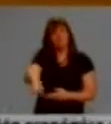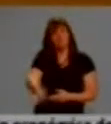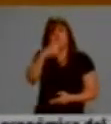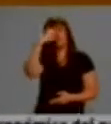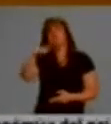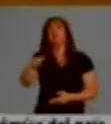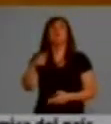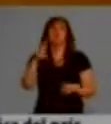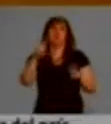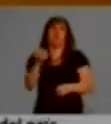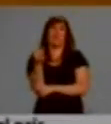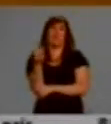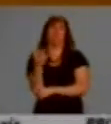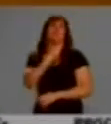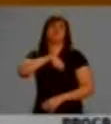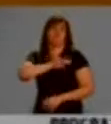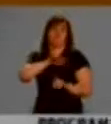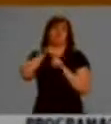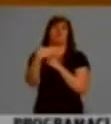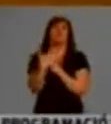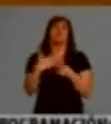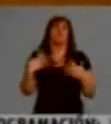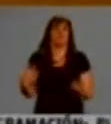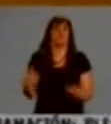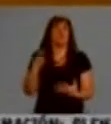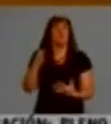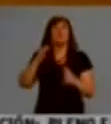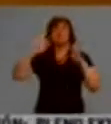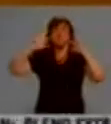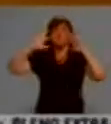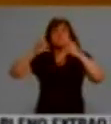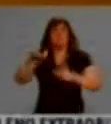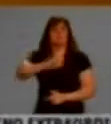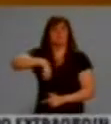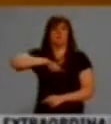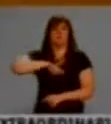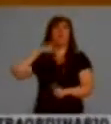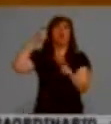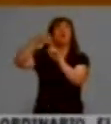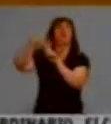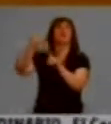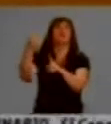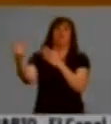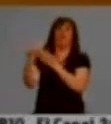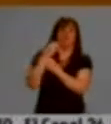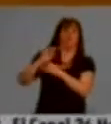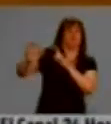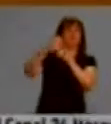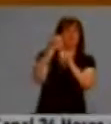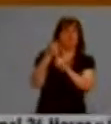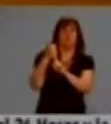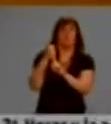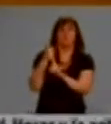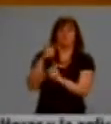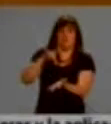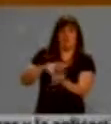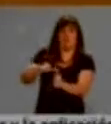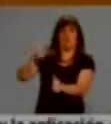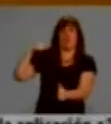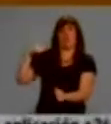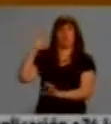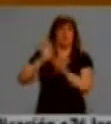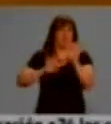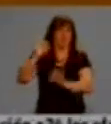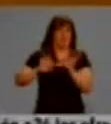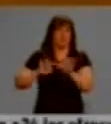lo que ocurre con la deuda española y con los esfuerzos que debemos hacer para conseguir que se nos financie. Y lo que ha ocurrido con la prima de